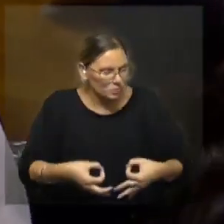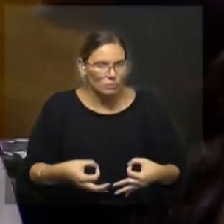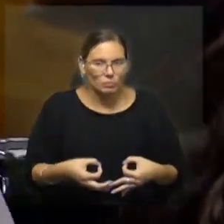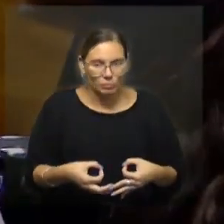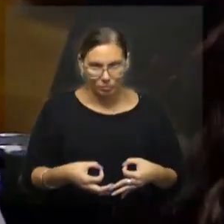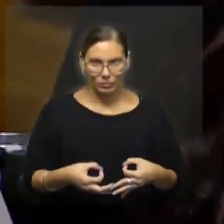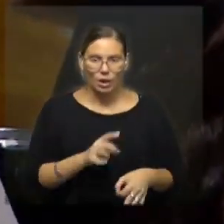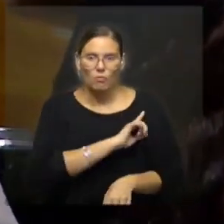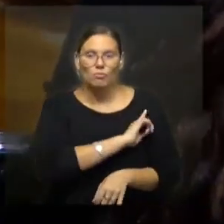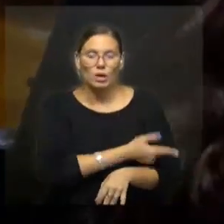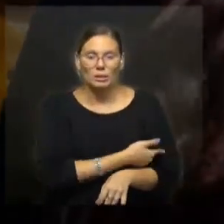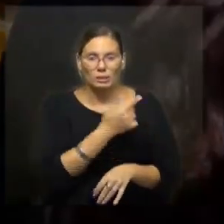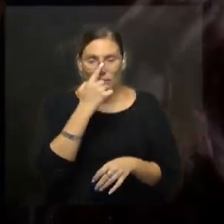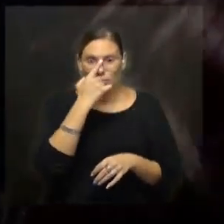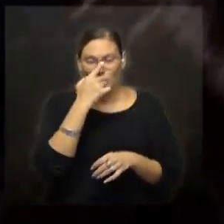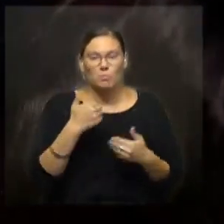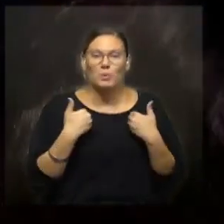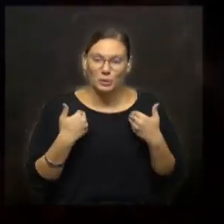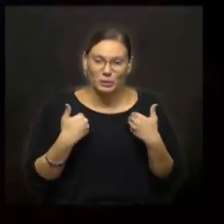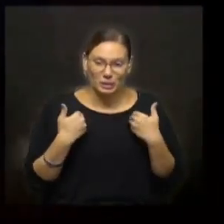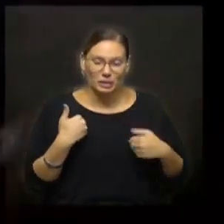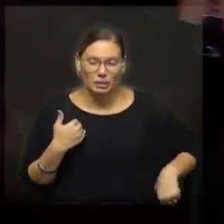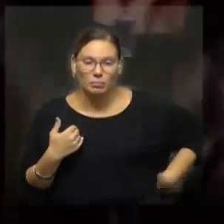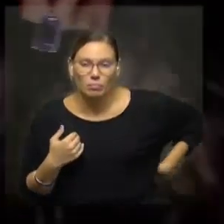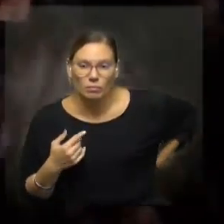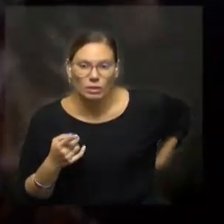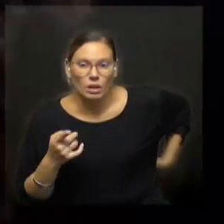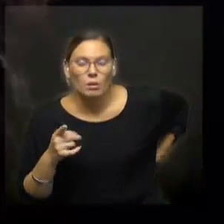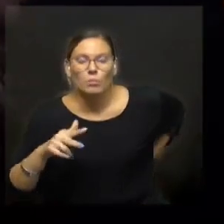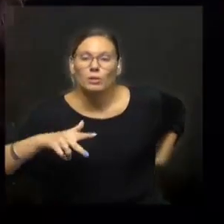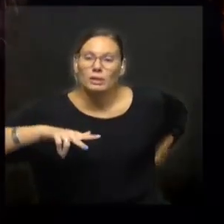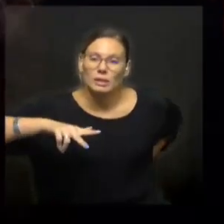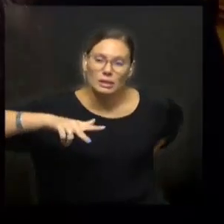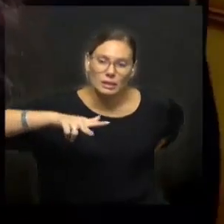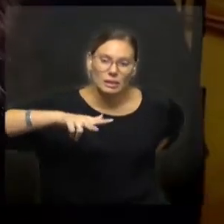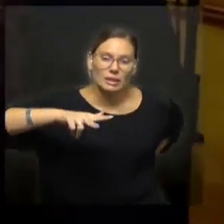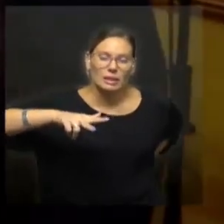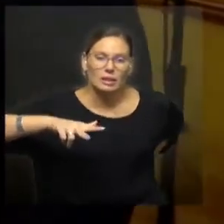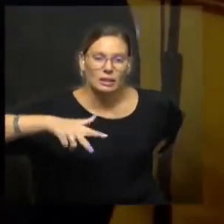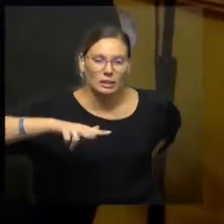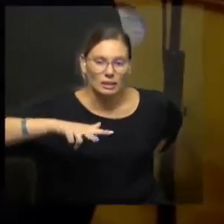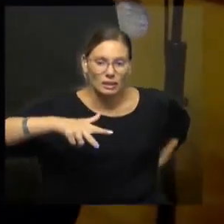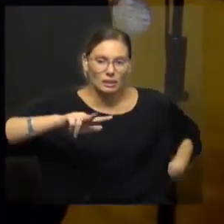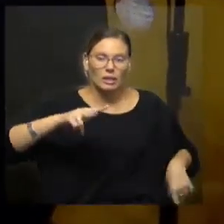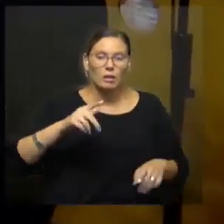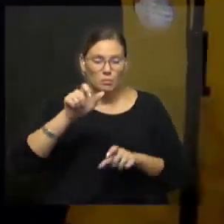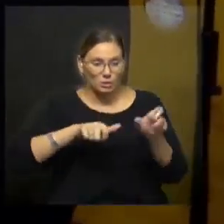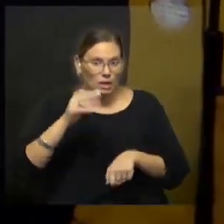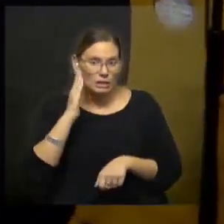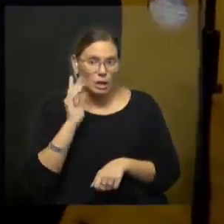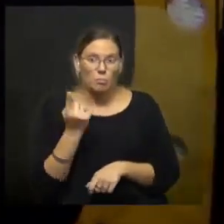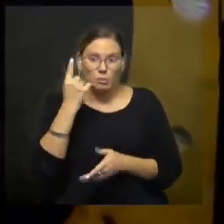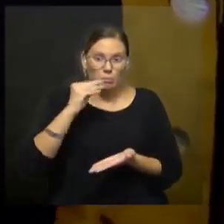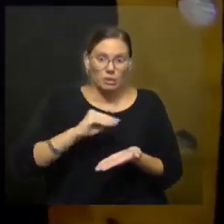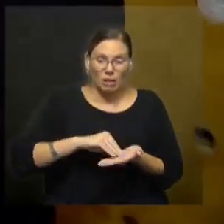consolidó rápidamente, así que súper contentas. Y vos te dedicás a los títeres, te voy a preguntar para que la gente sepa, ¿es la primera vez que te sumás